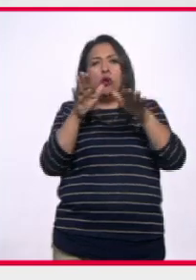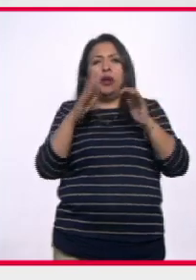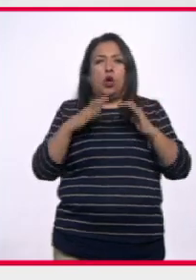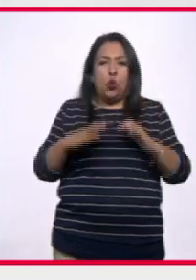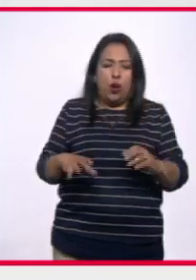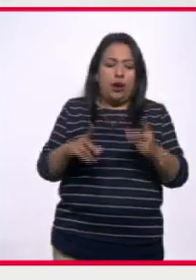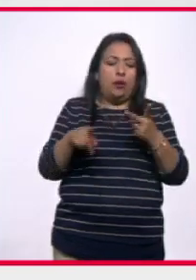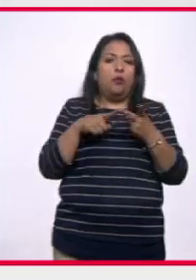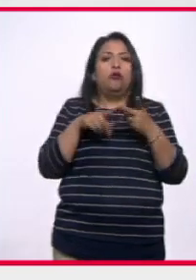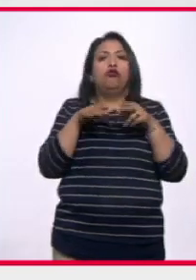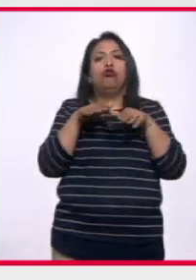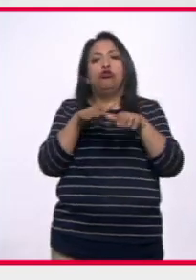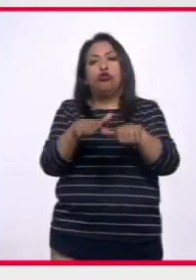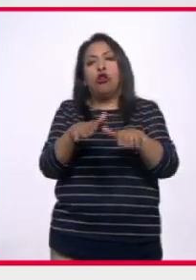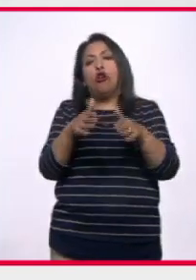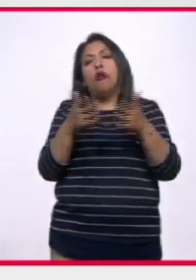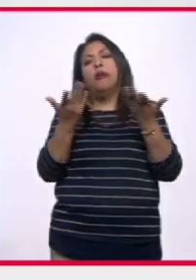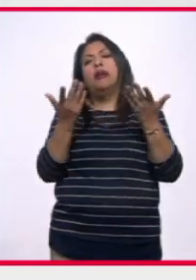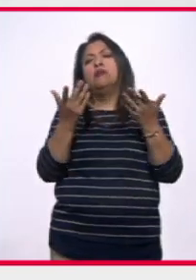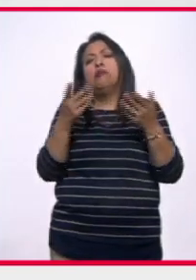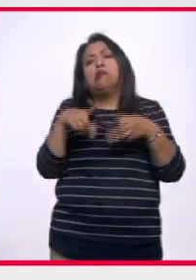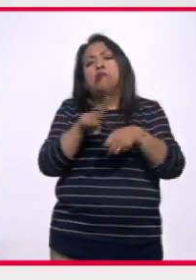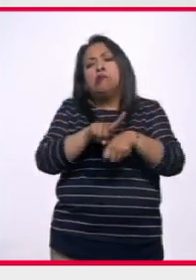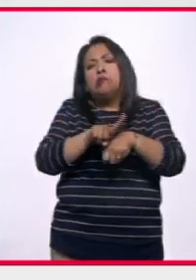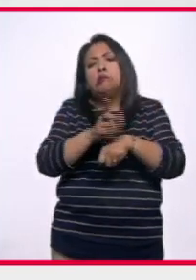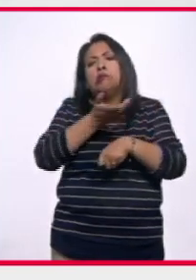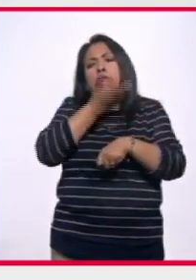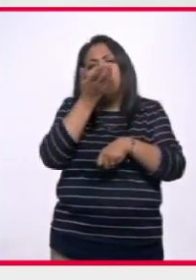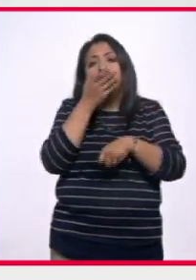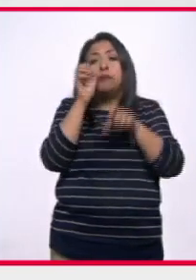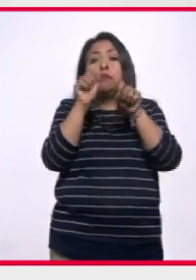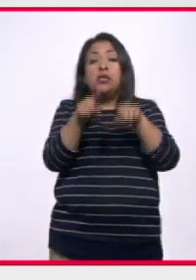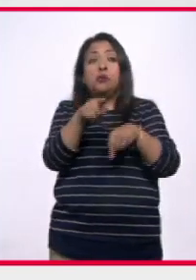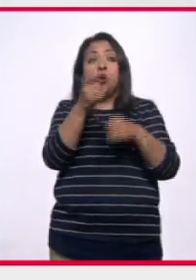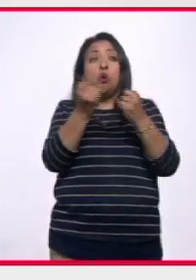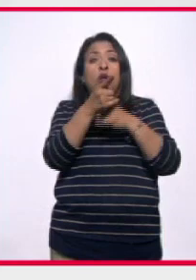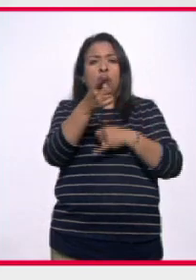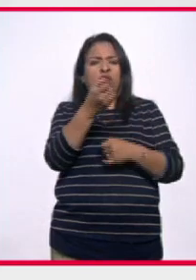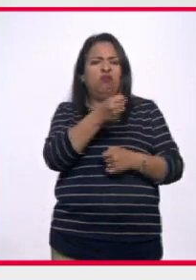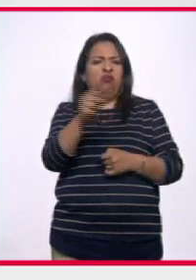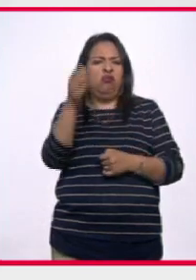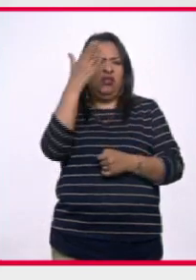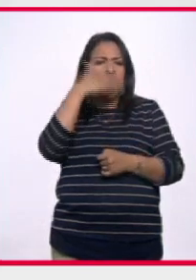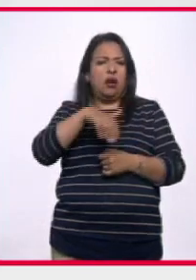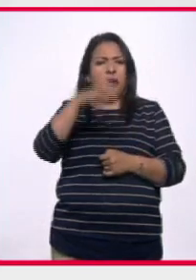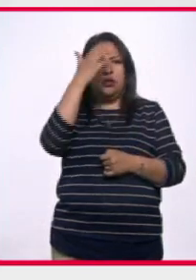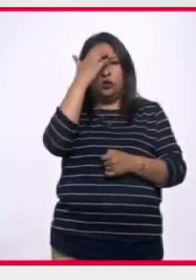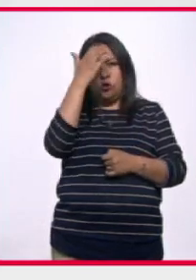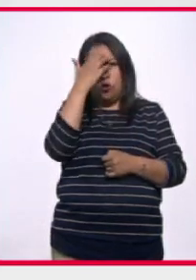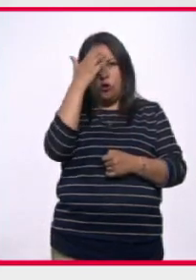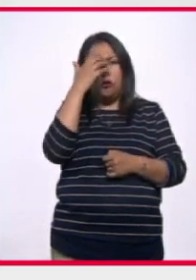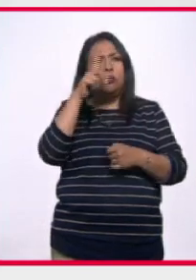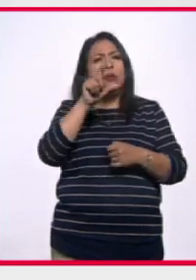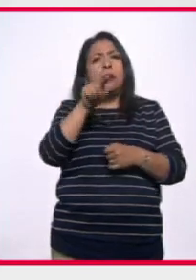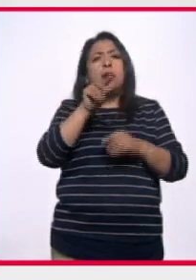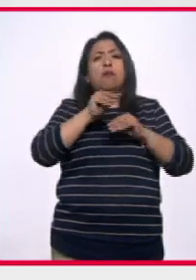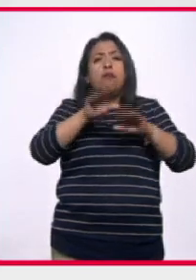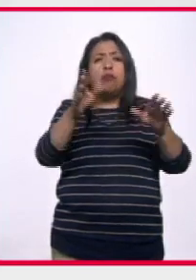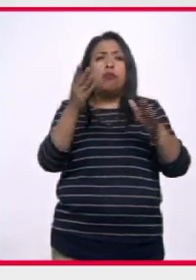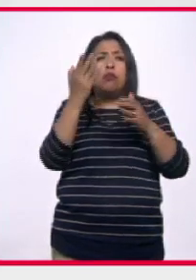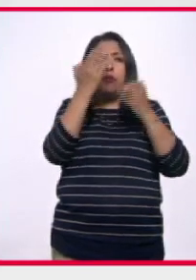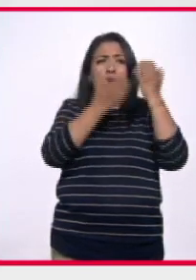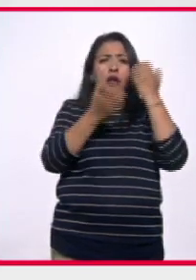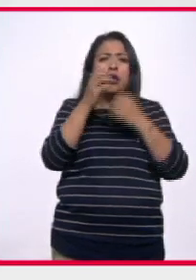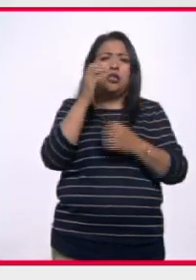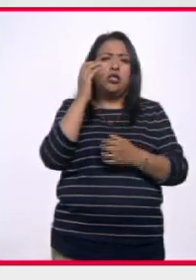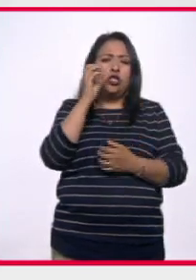cuerpo que tienen que ver con cuestiones cotidianas pero al mismo tiempo eres una gran conocedora y gran divulgadora analista de la